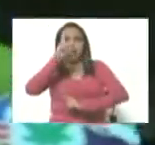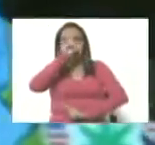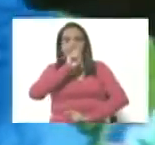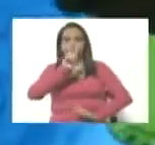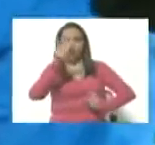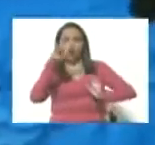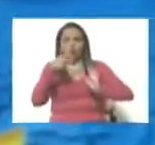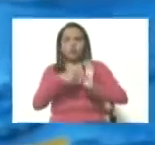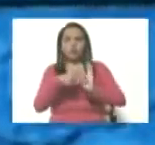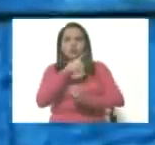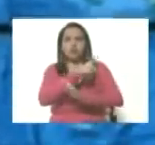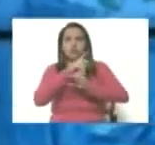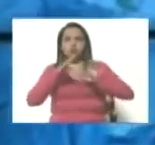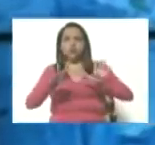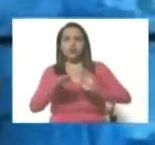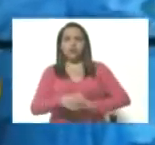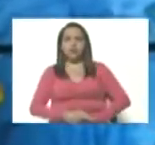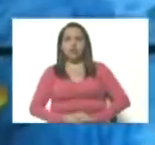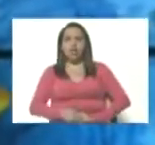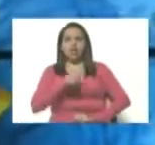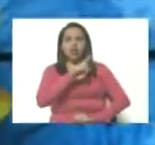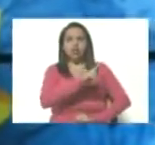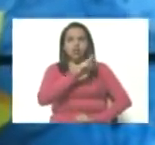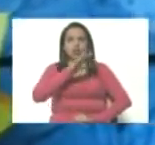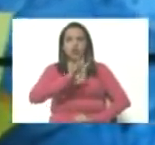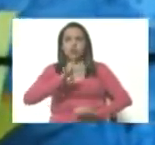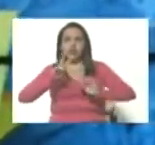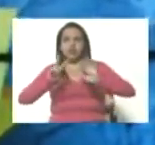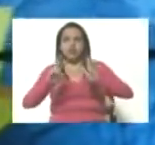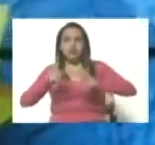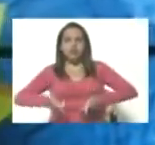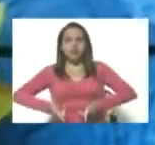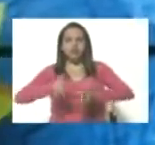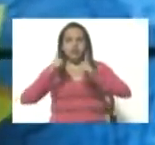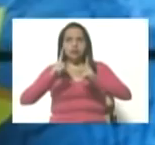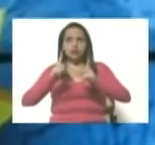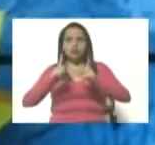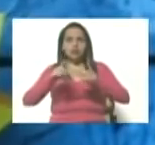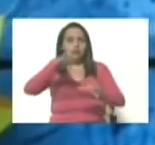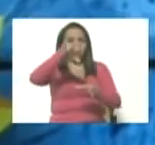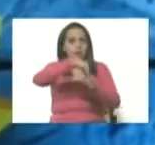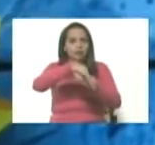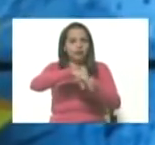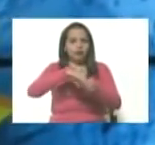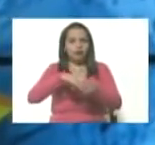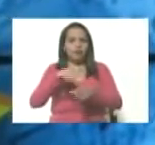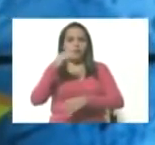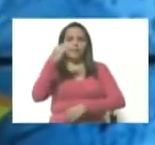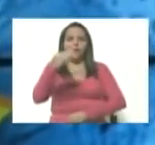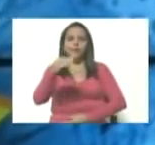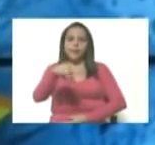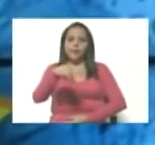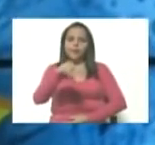2019 247 licencias para cultivo de marihuana.